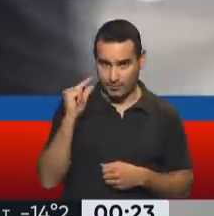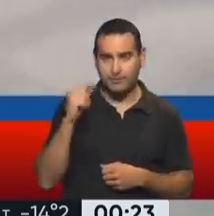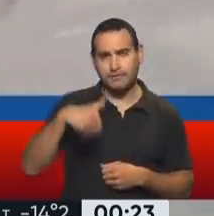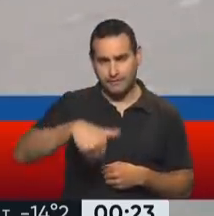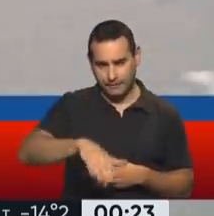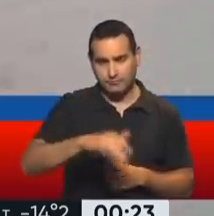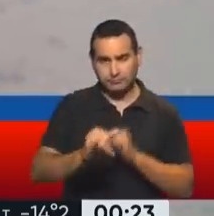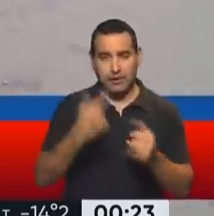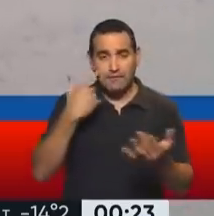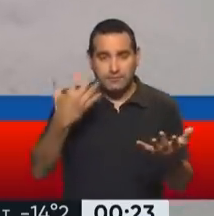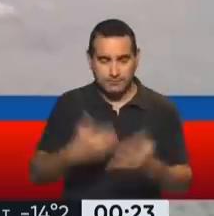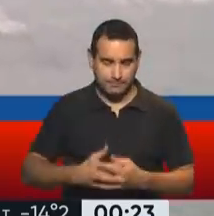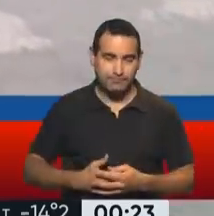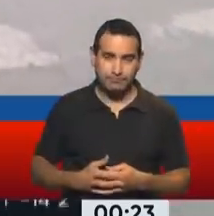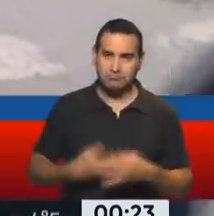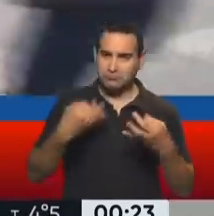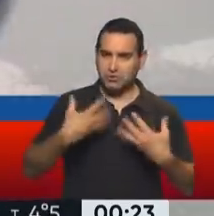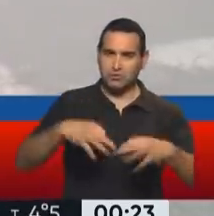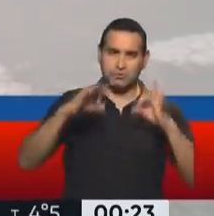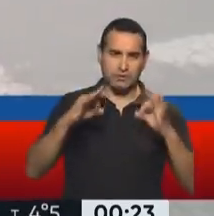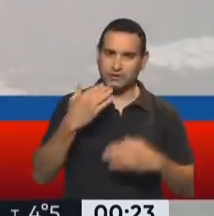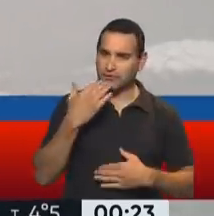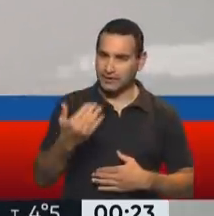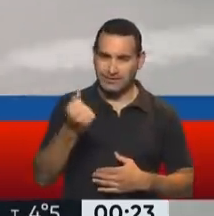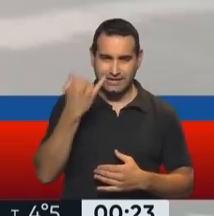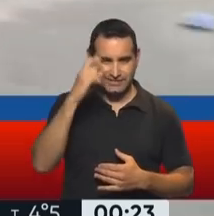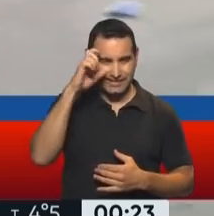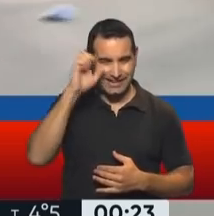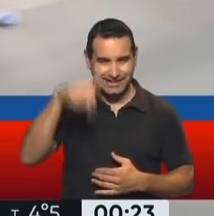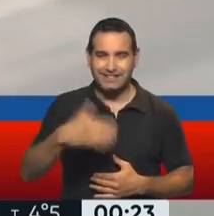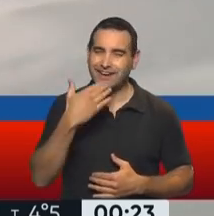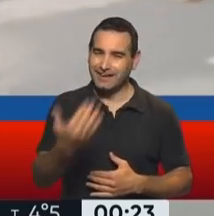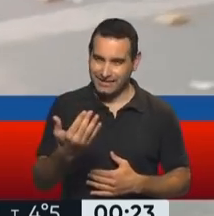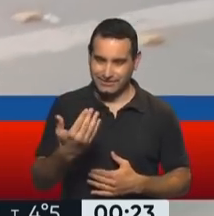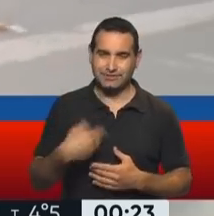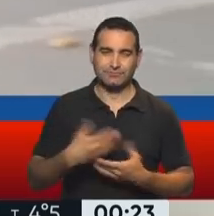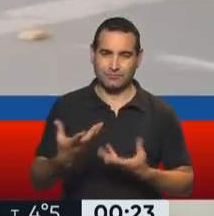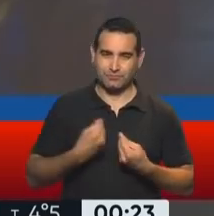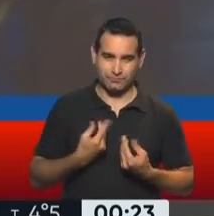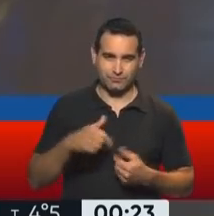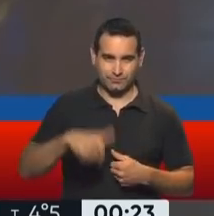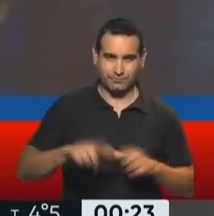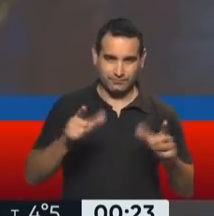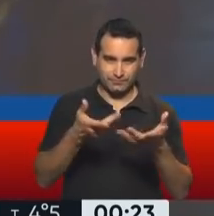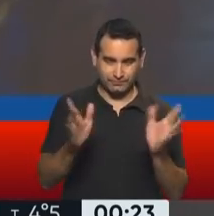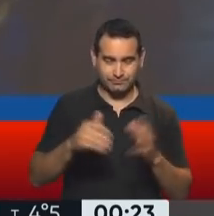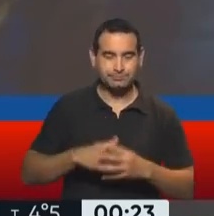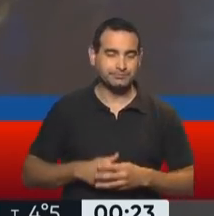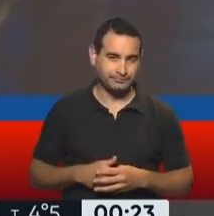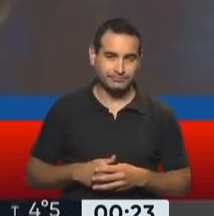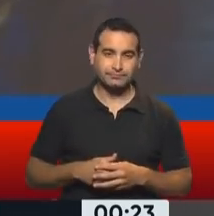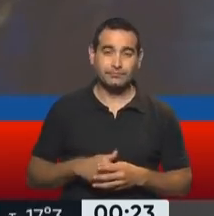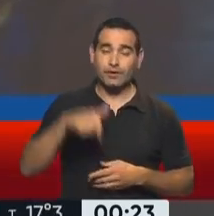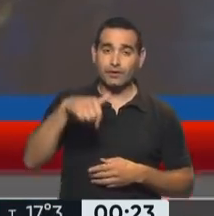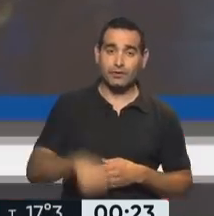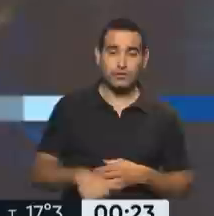y en los próximos meses. Completo el informe, muy completo, Ayelen. Muchísimas gracias por la colaboración con el Noti de la Medianoche. Muchas gracias. Y nos